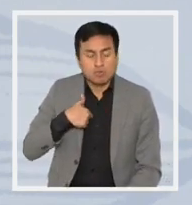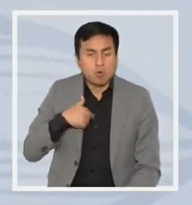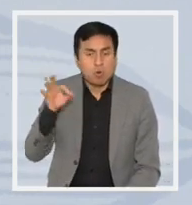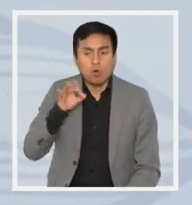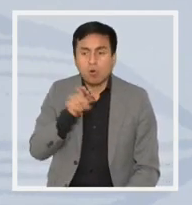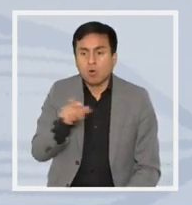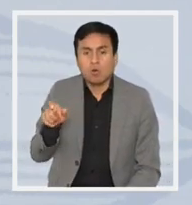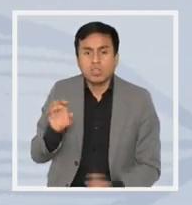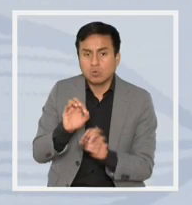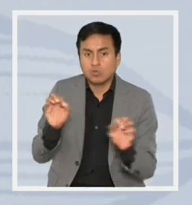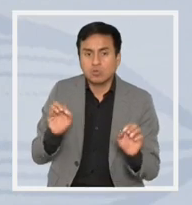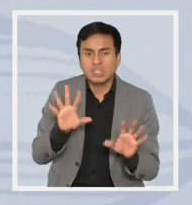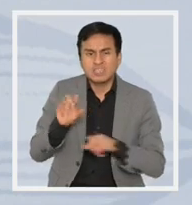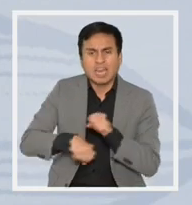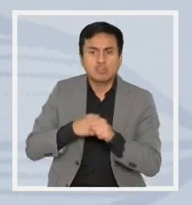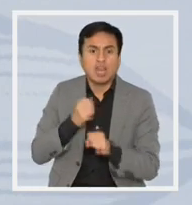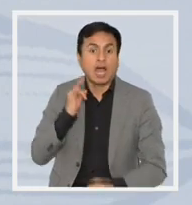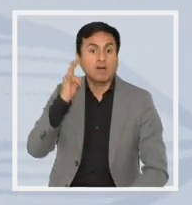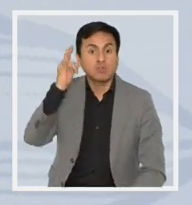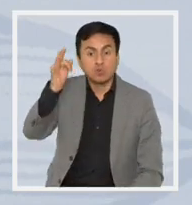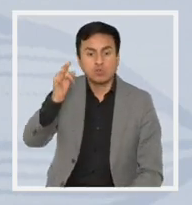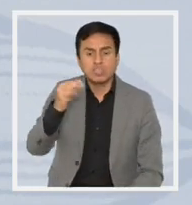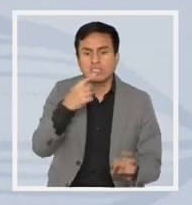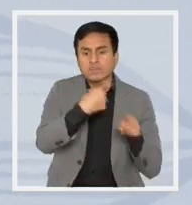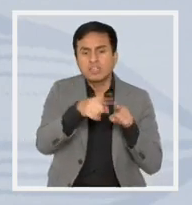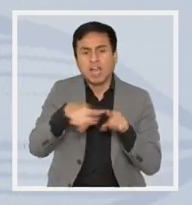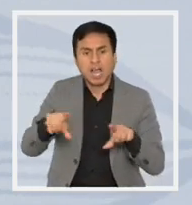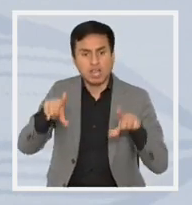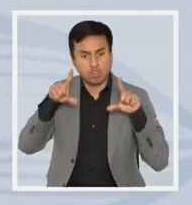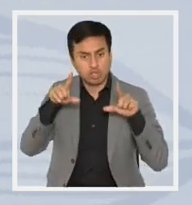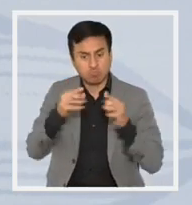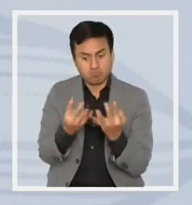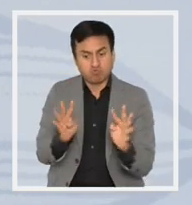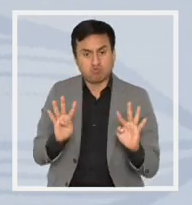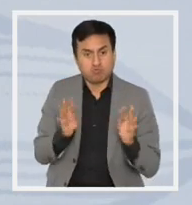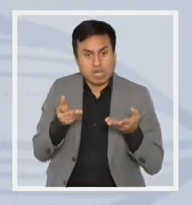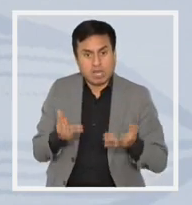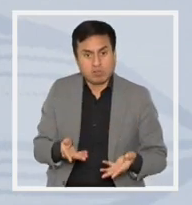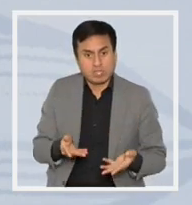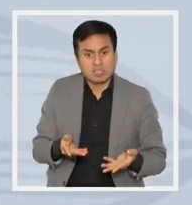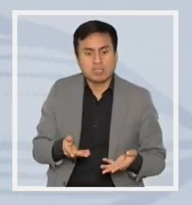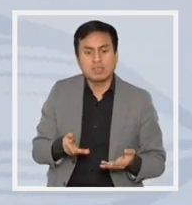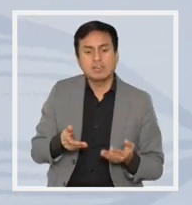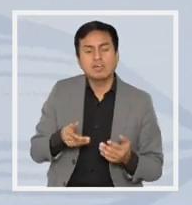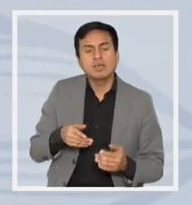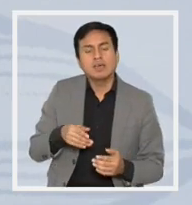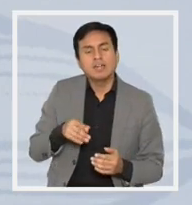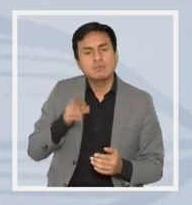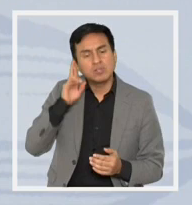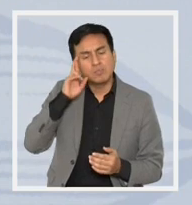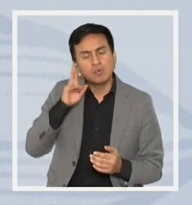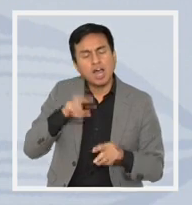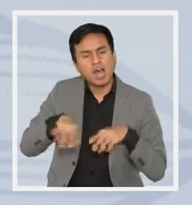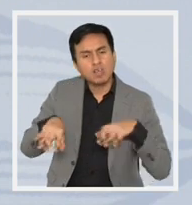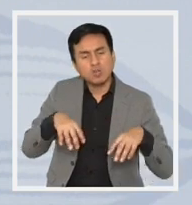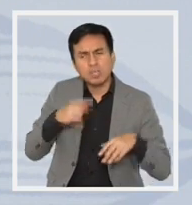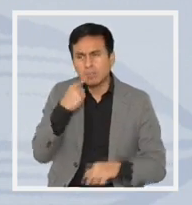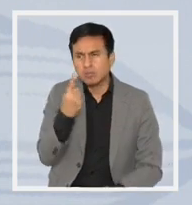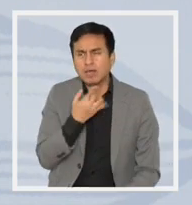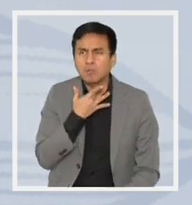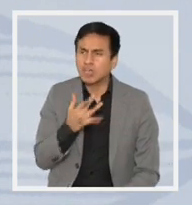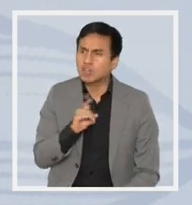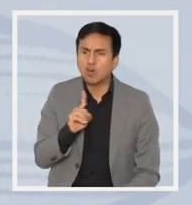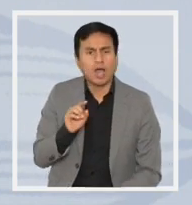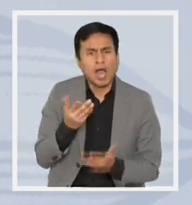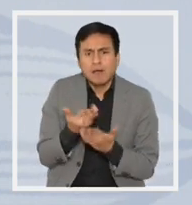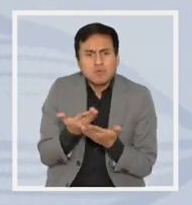seguramente ninguno de ustedes, que en 10 años más, los distintos actores que estamos aquí presentes, repasemos nuestro actuar y nos preguntemos por qué